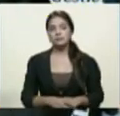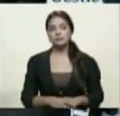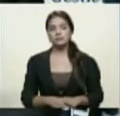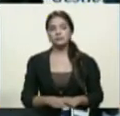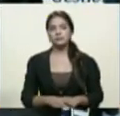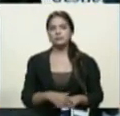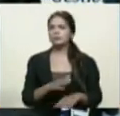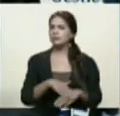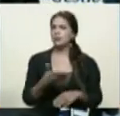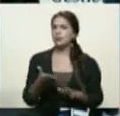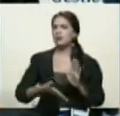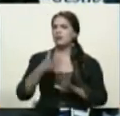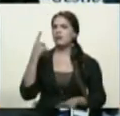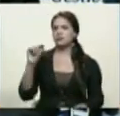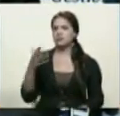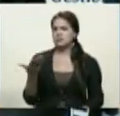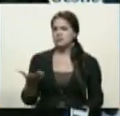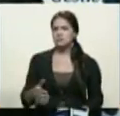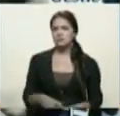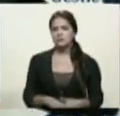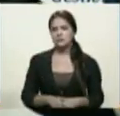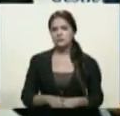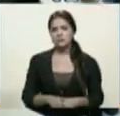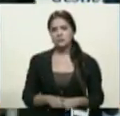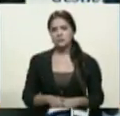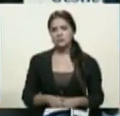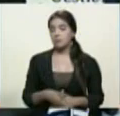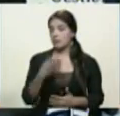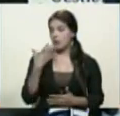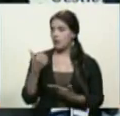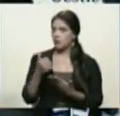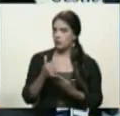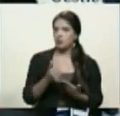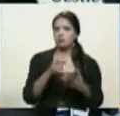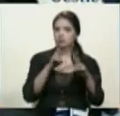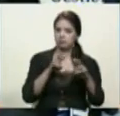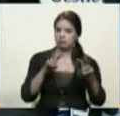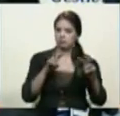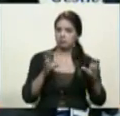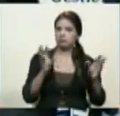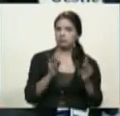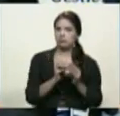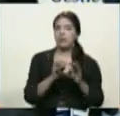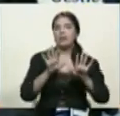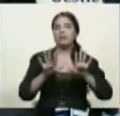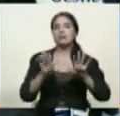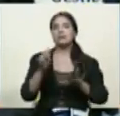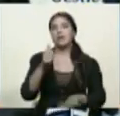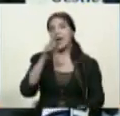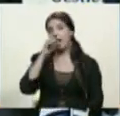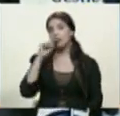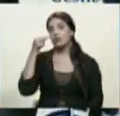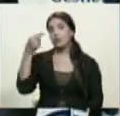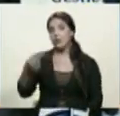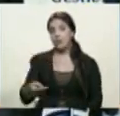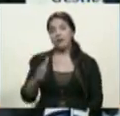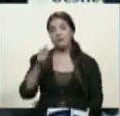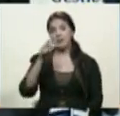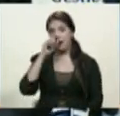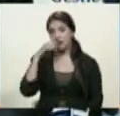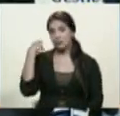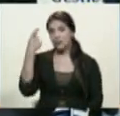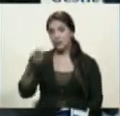porque no lo hizo y coopera pues a diez años después escuché en diez años